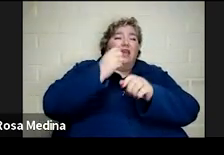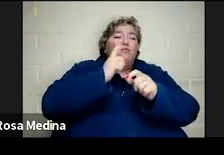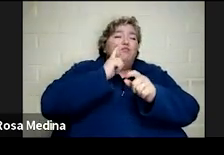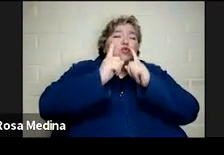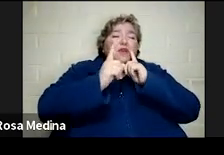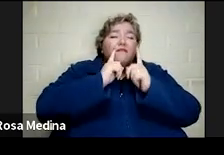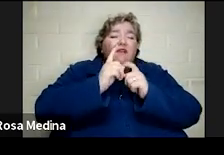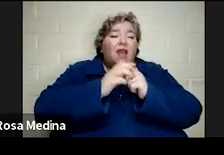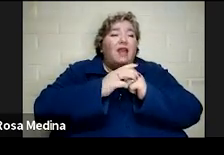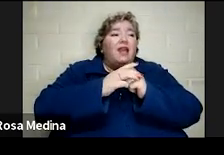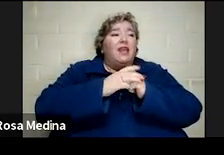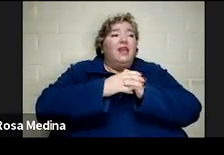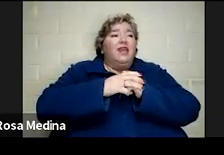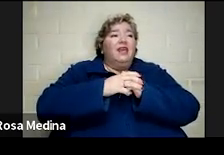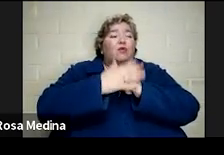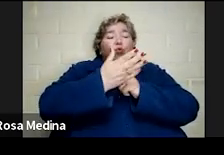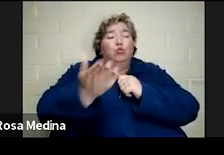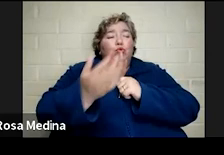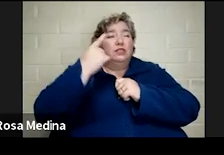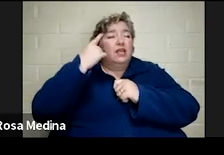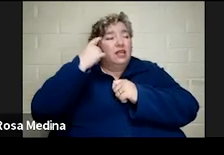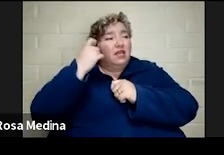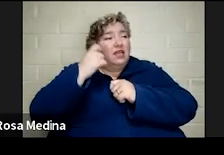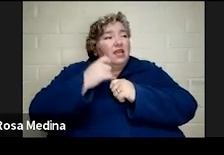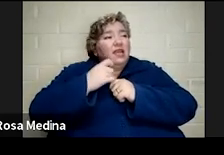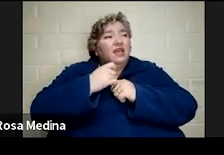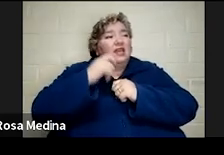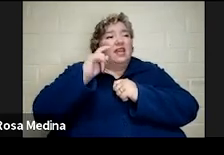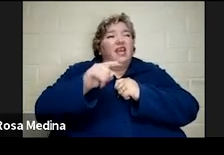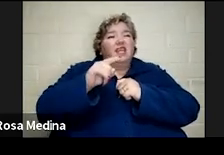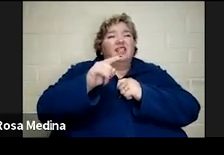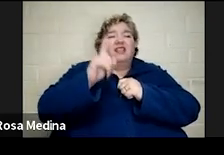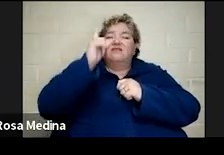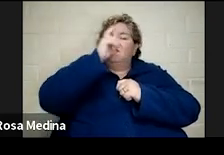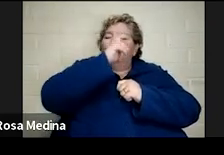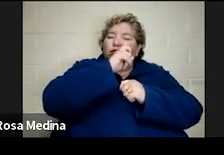que tienen este tipo como de dificultades de planificación.